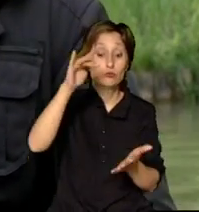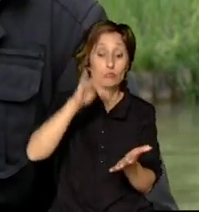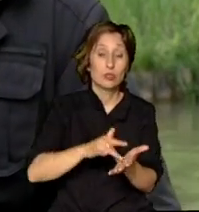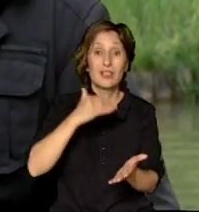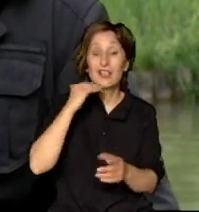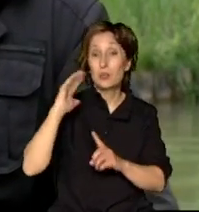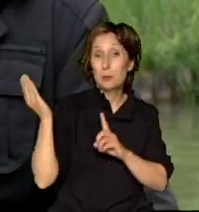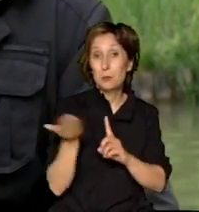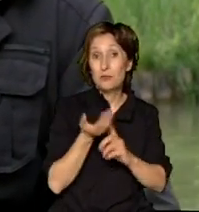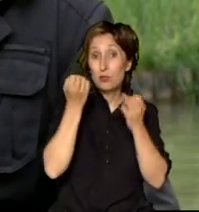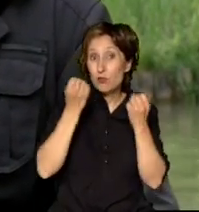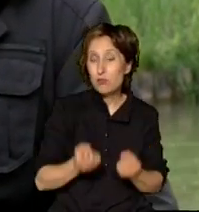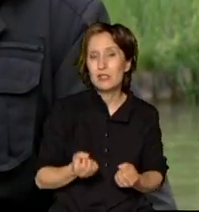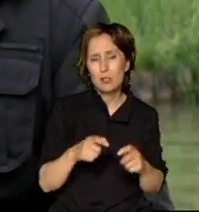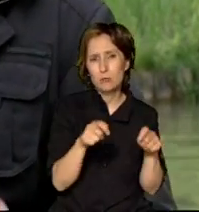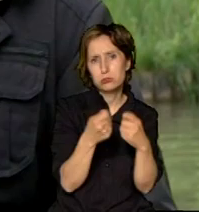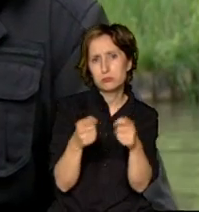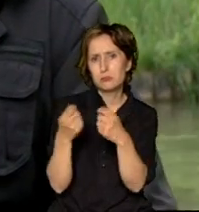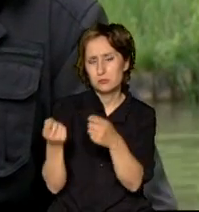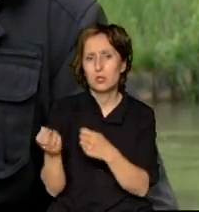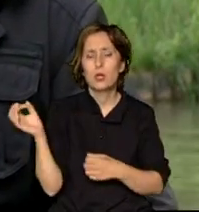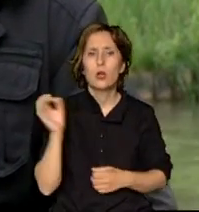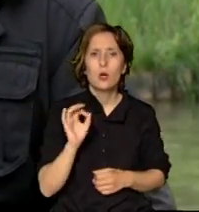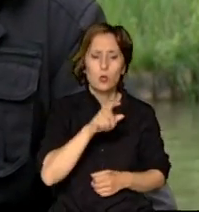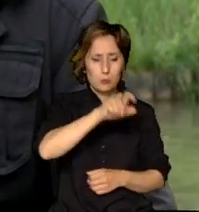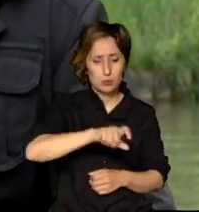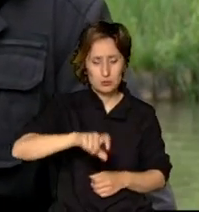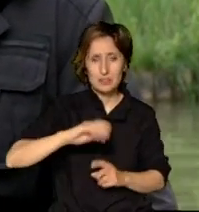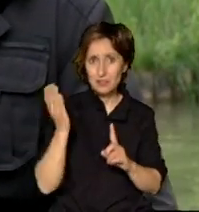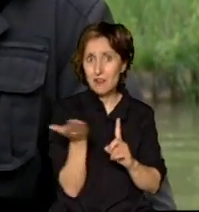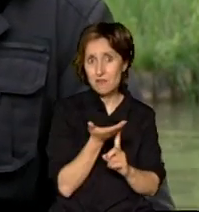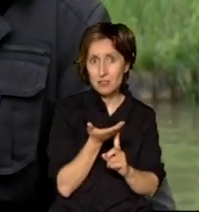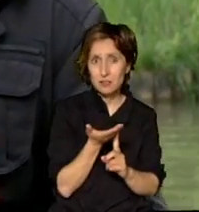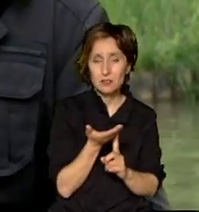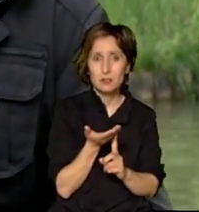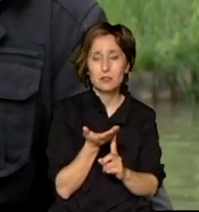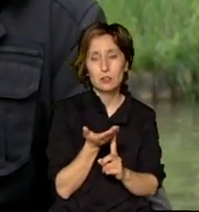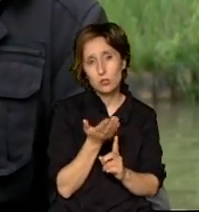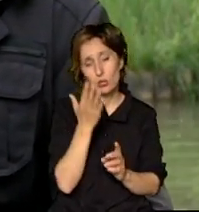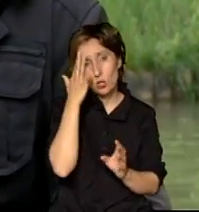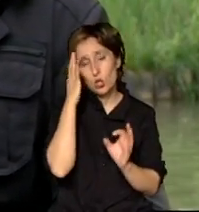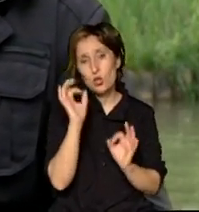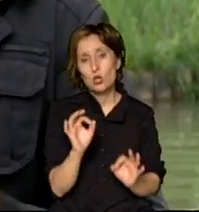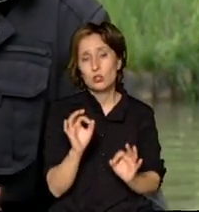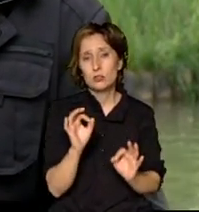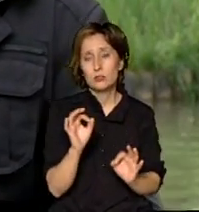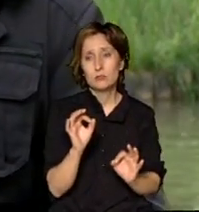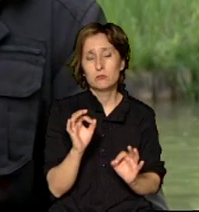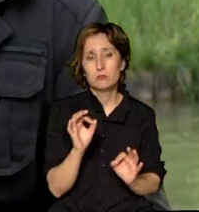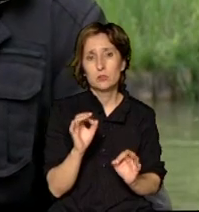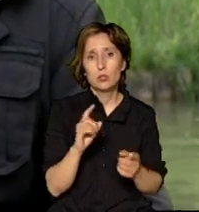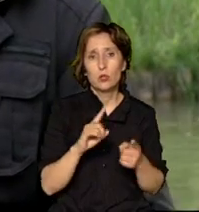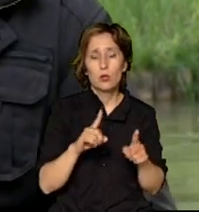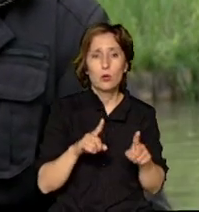hay unos daños de consideración o hay daños a las personas, pues es lógico, ¿no? Que se active esta cadena, ¿no? de